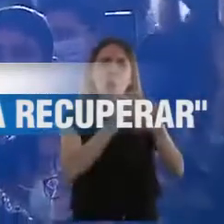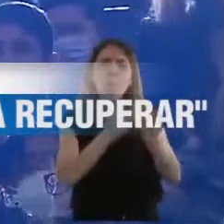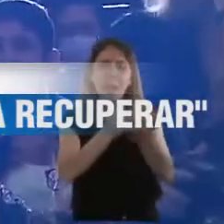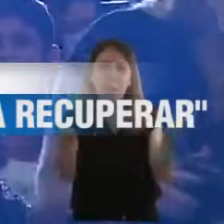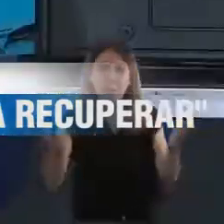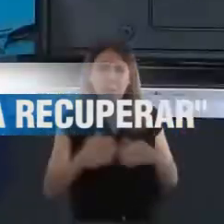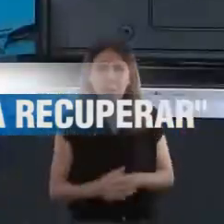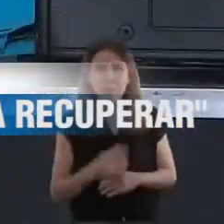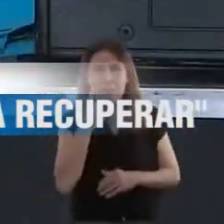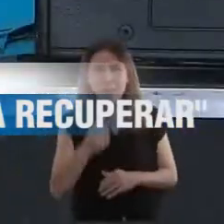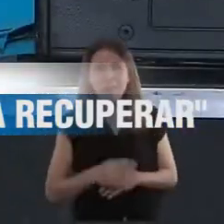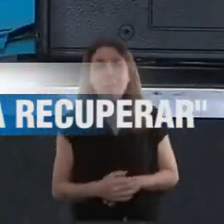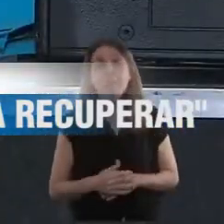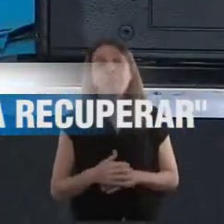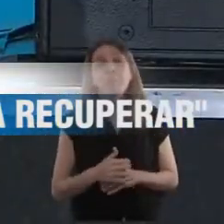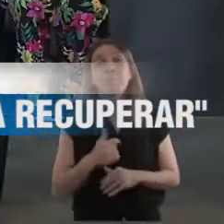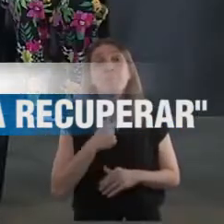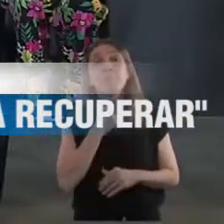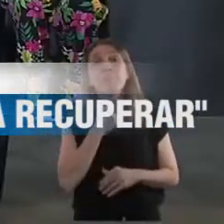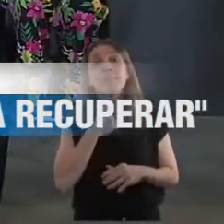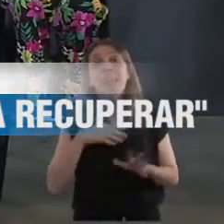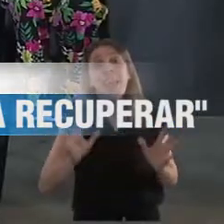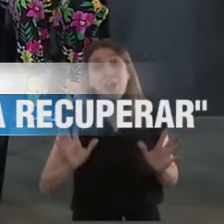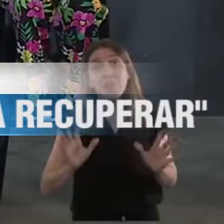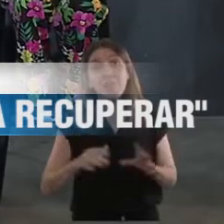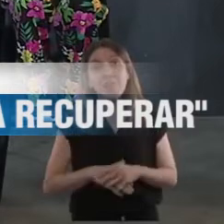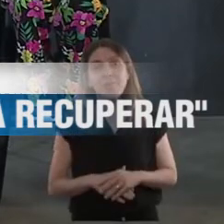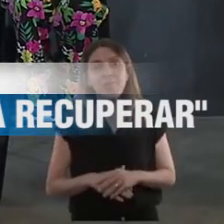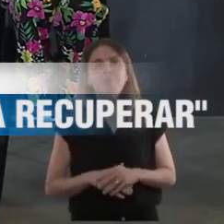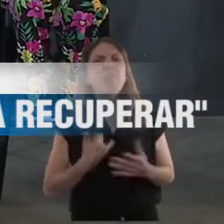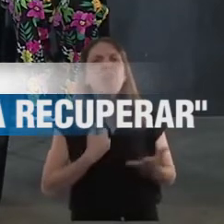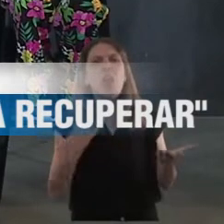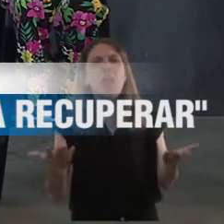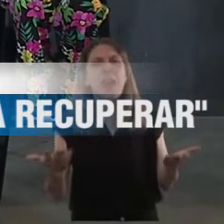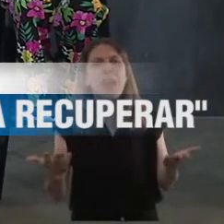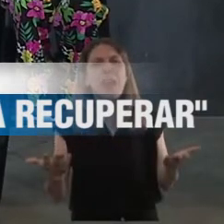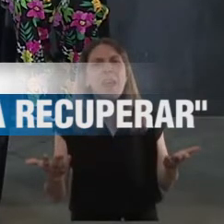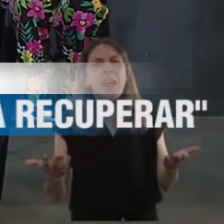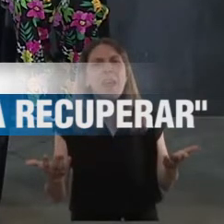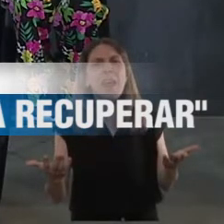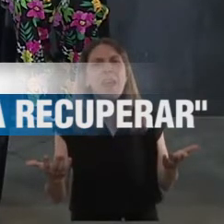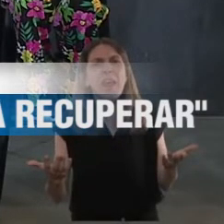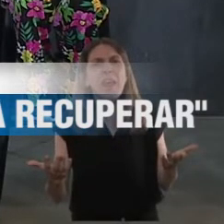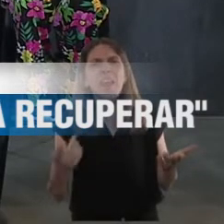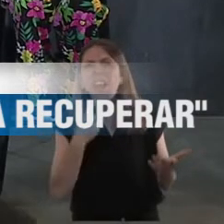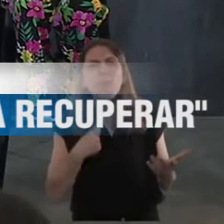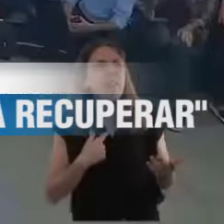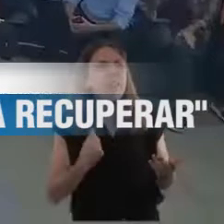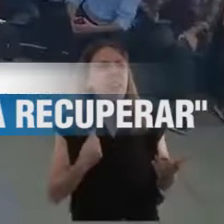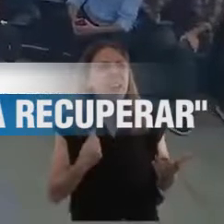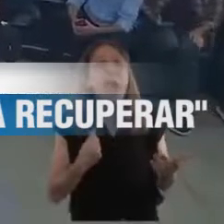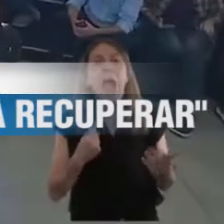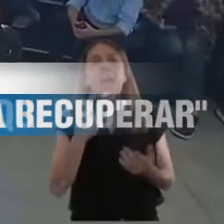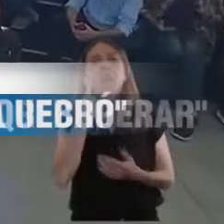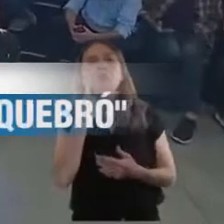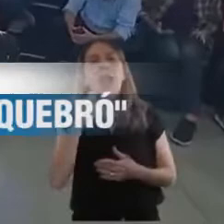es el punto, ¿no? Hay que reconstituir esa trama que se rompió, que se quebró. Con